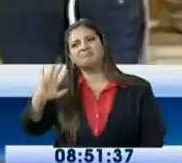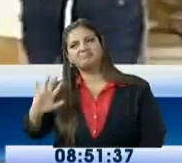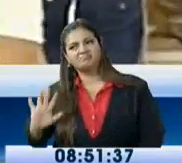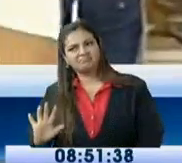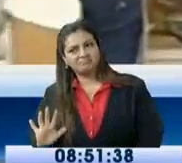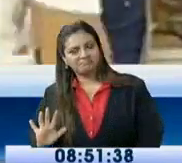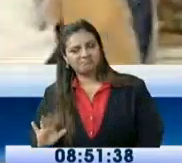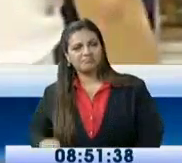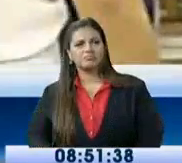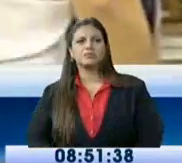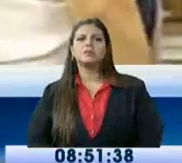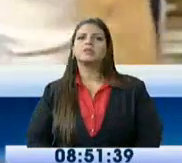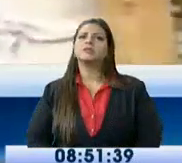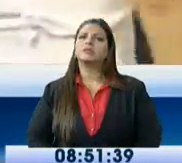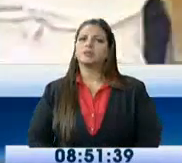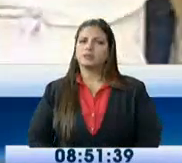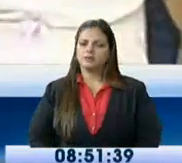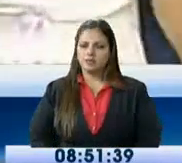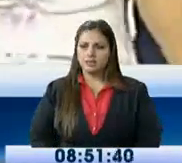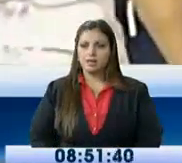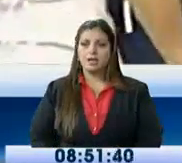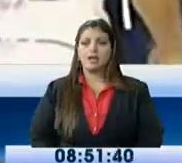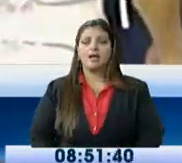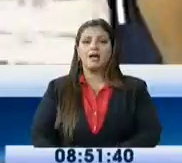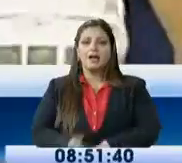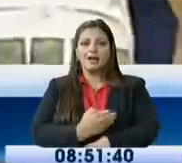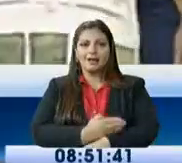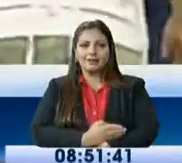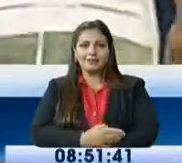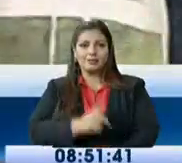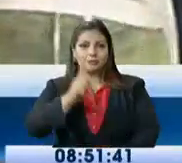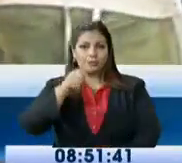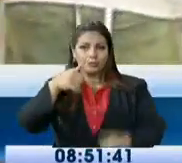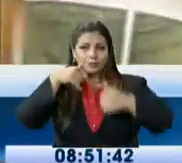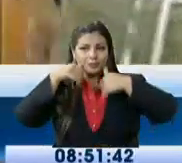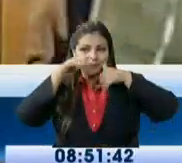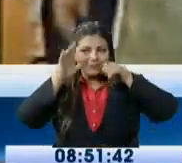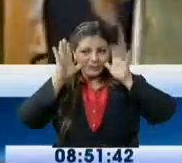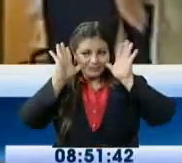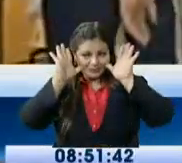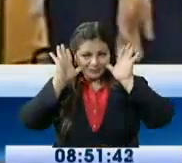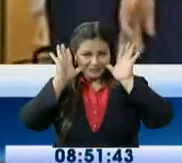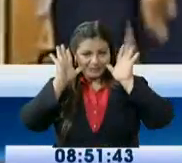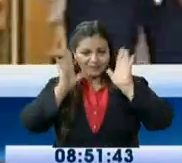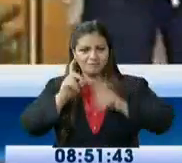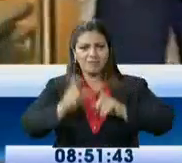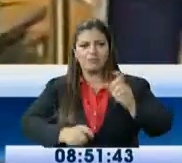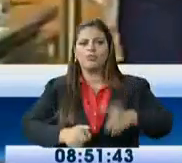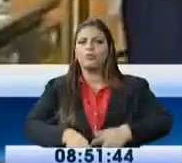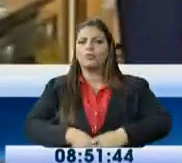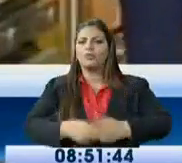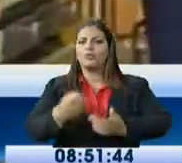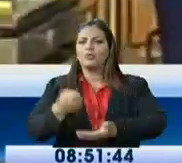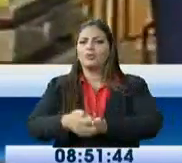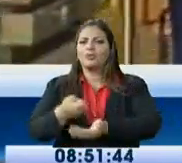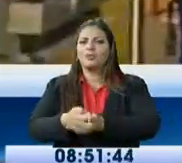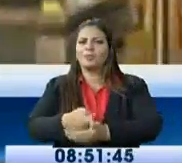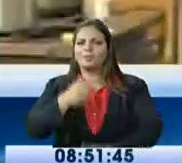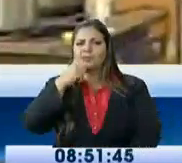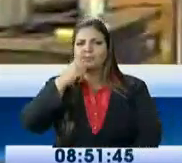a comprar un poco desde inicios de diciembre, aunque desde antes, ya noviembre, ya los piden o no todavía. ¿O están pendientes de cuándo